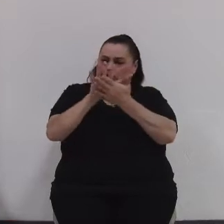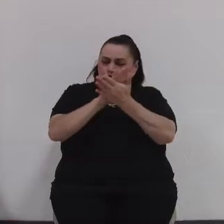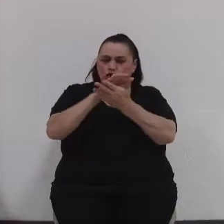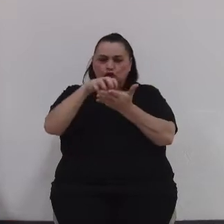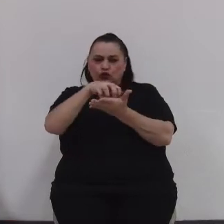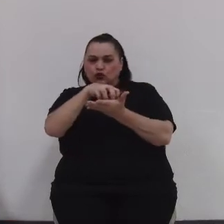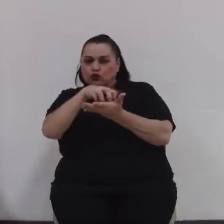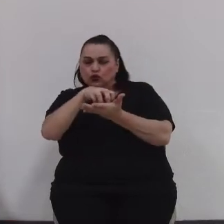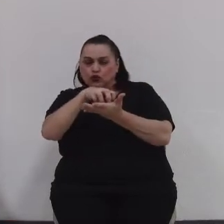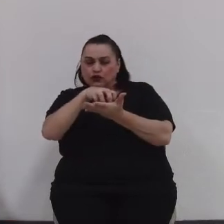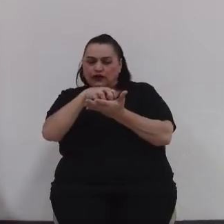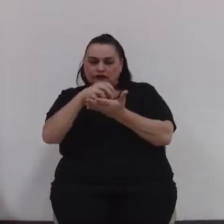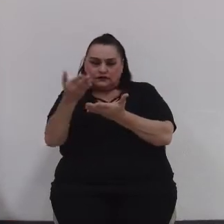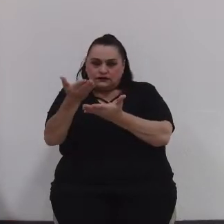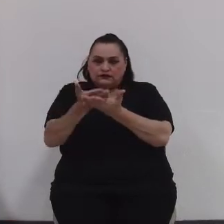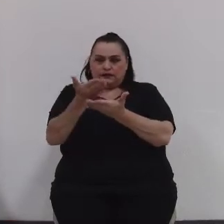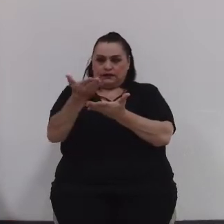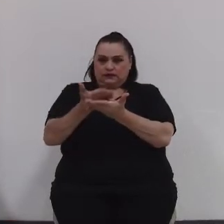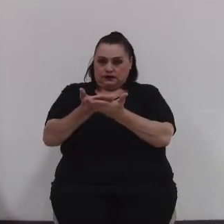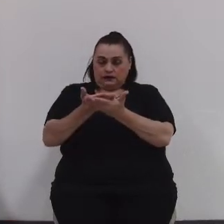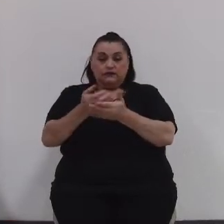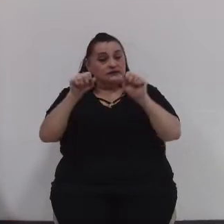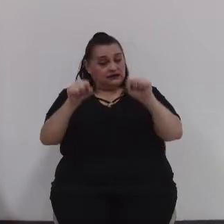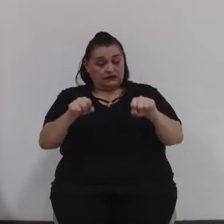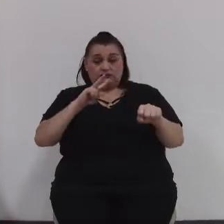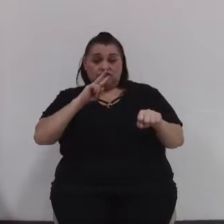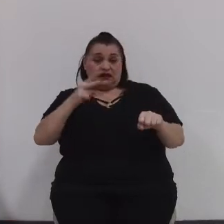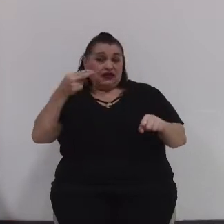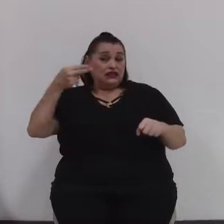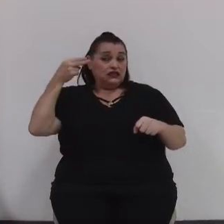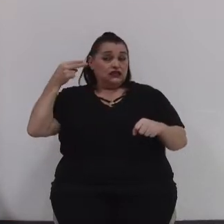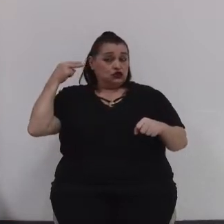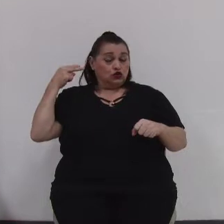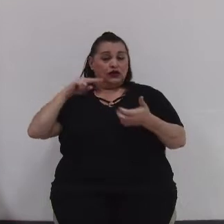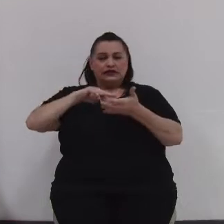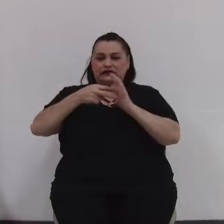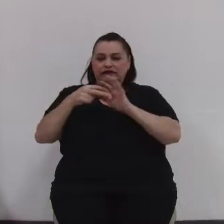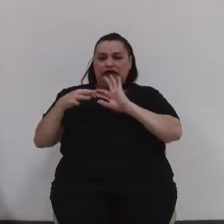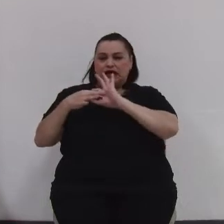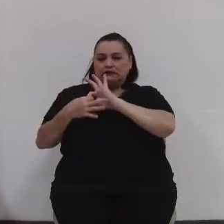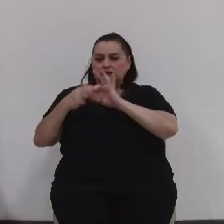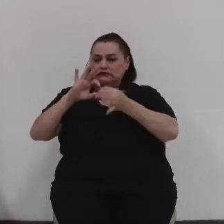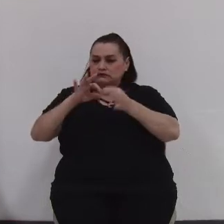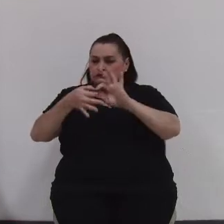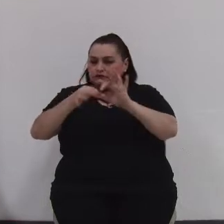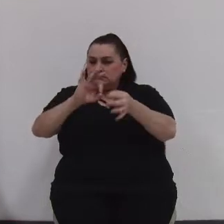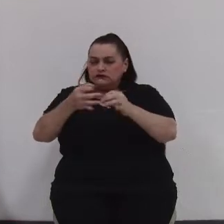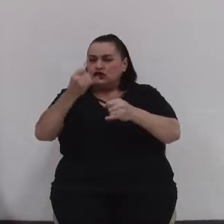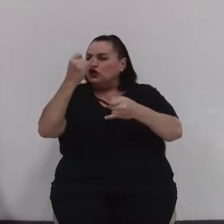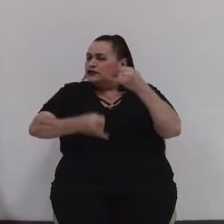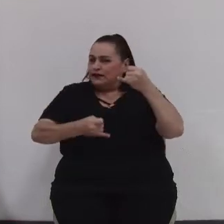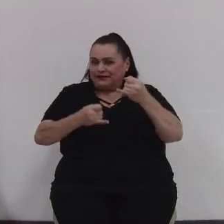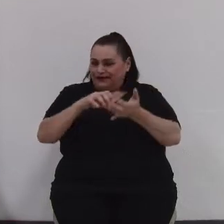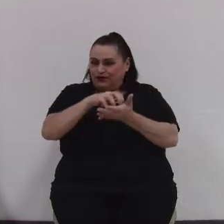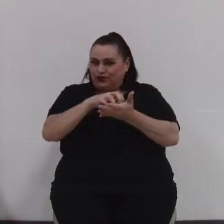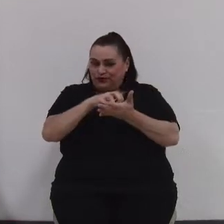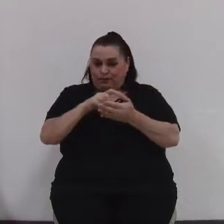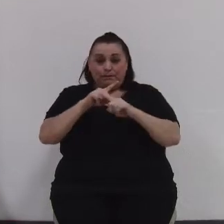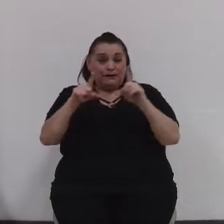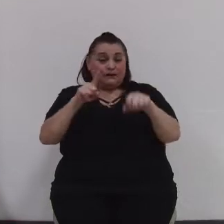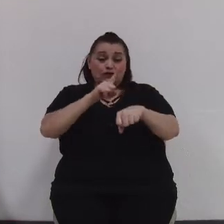se superponen. Es cierto que la historia es una sucesión interminable de incertidumbres que al